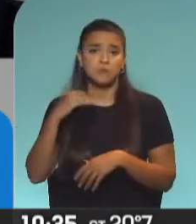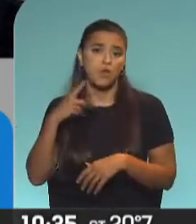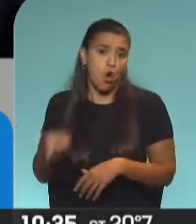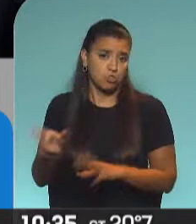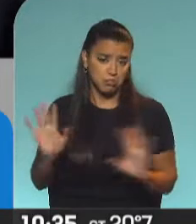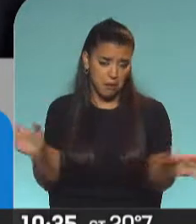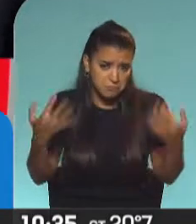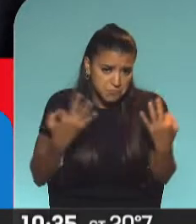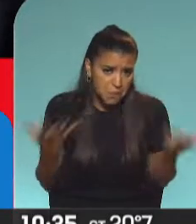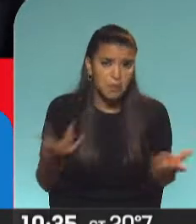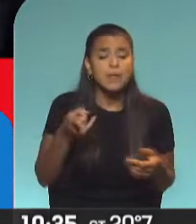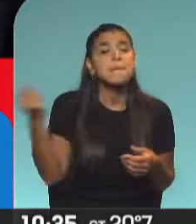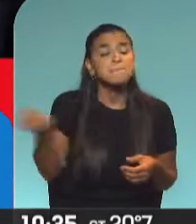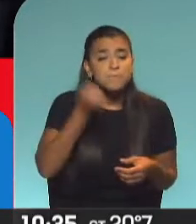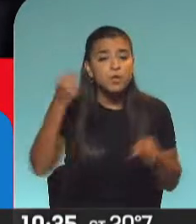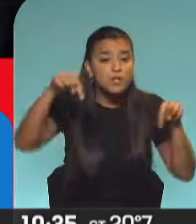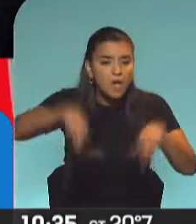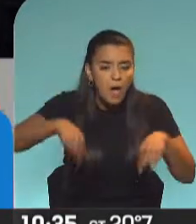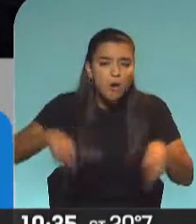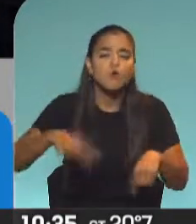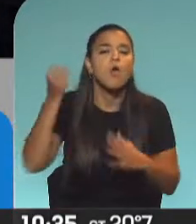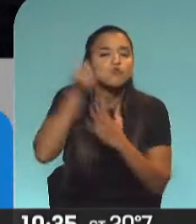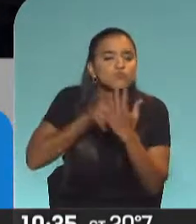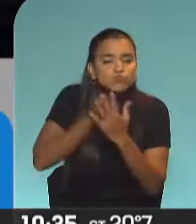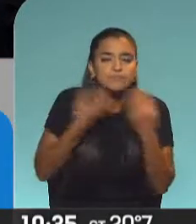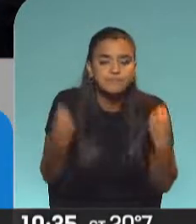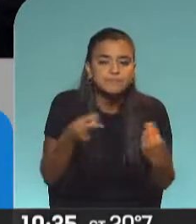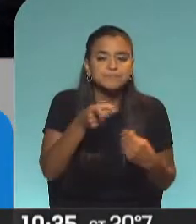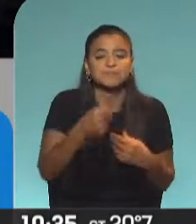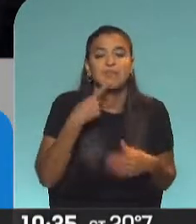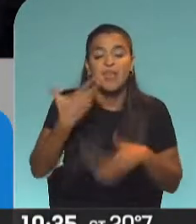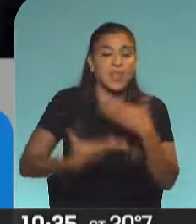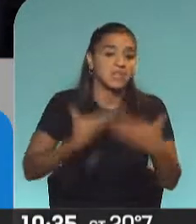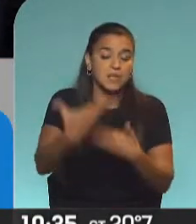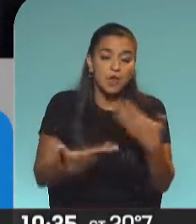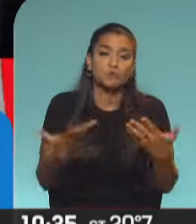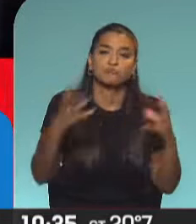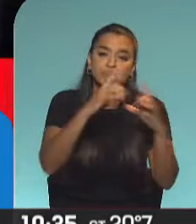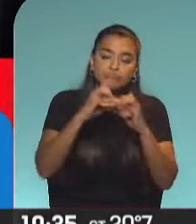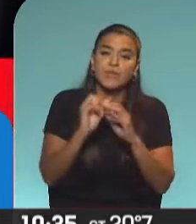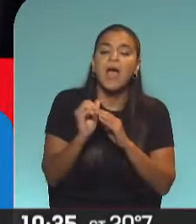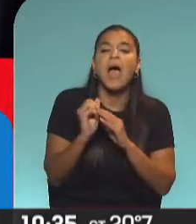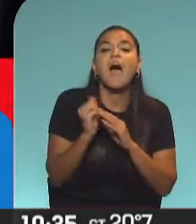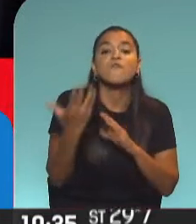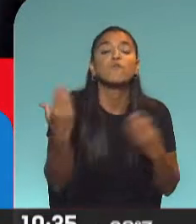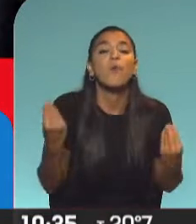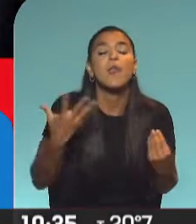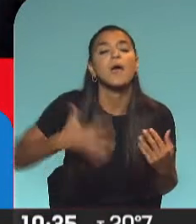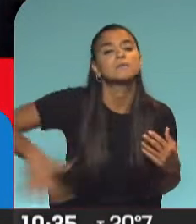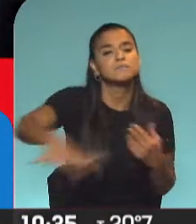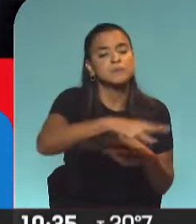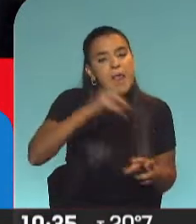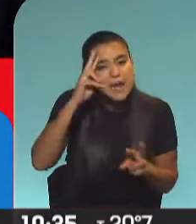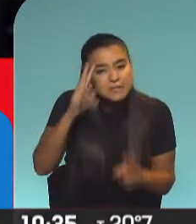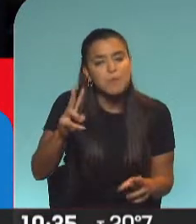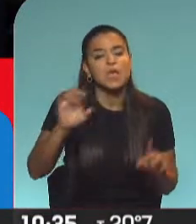Lo único que es importante en este momento es bregar porque el desarrollo de la sesión y lo que pase afuera se haga en un clima de absoluto respeto,